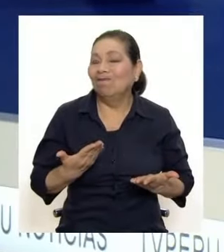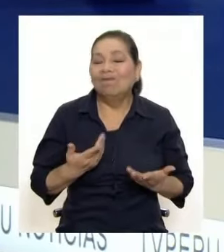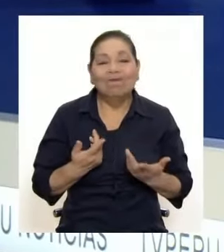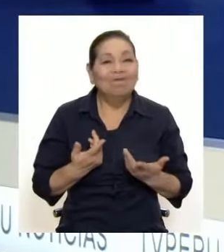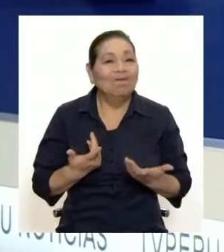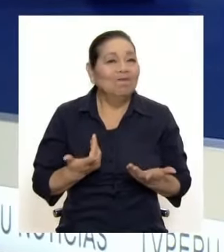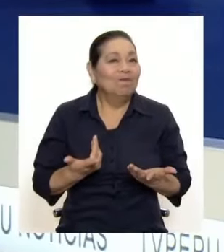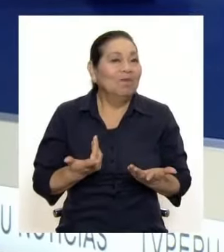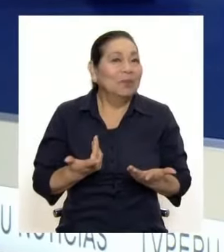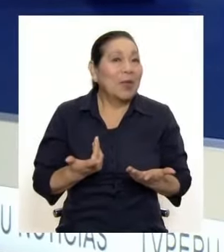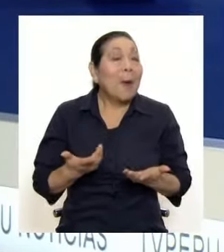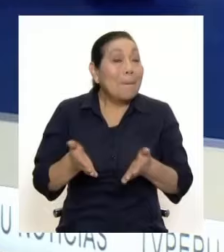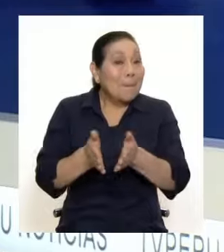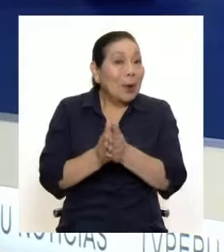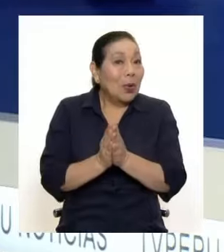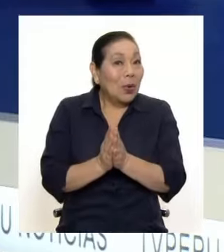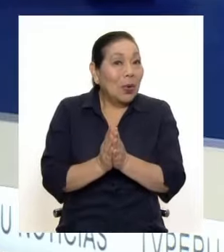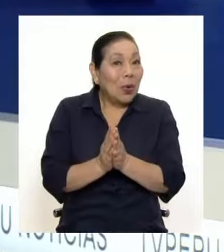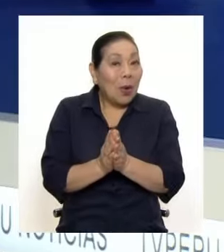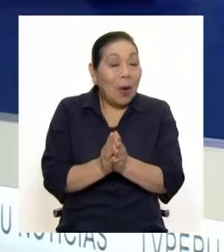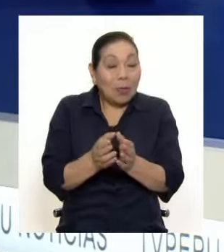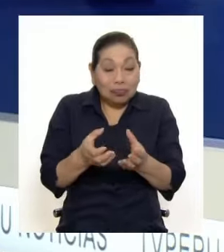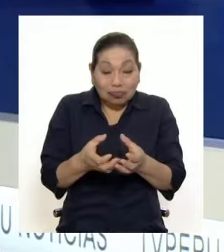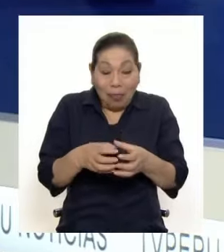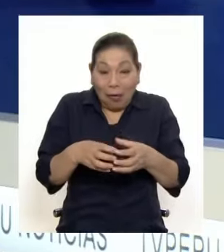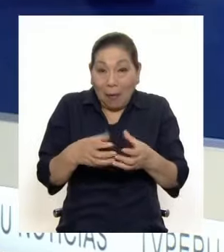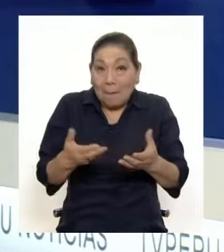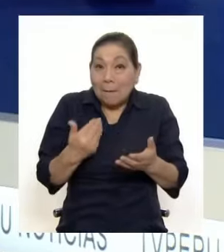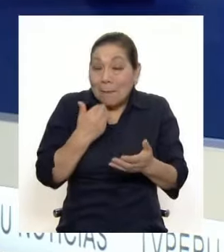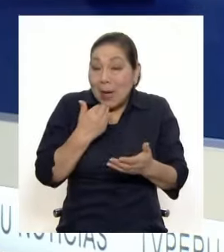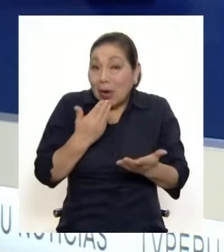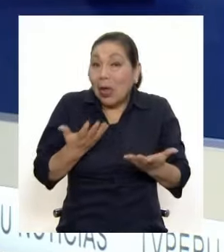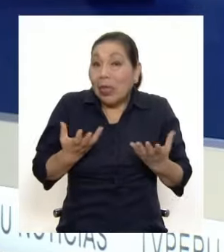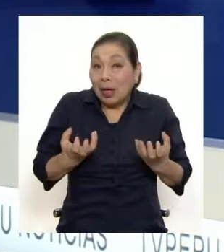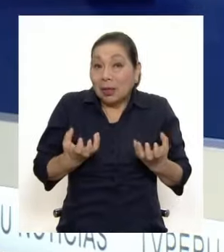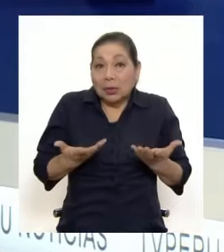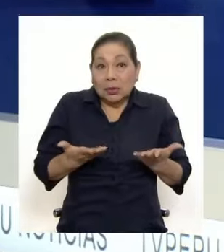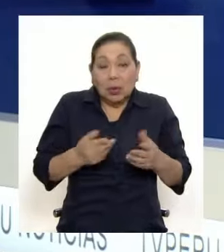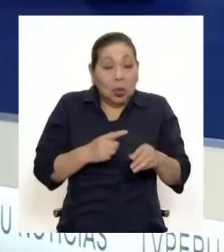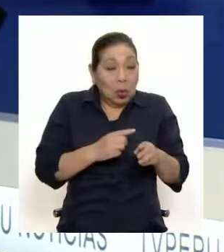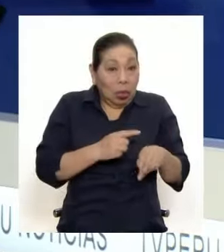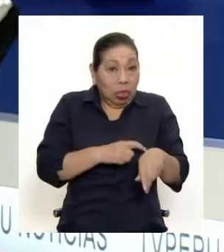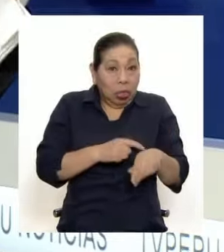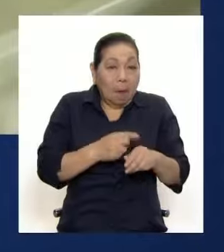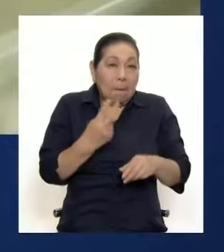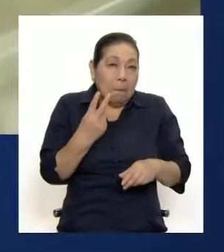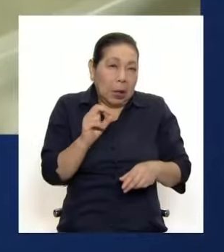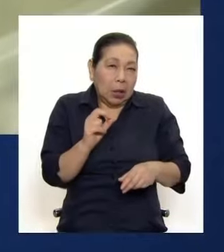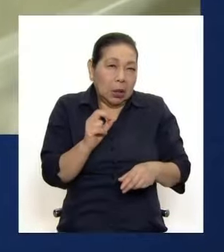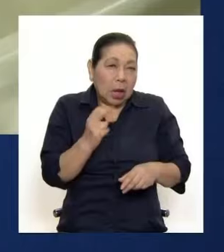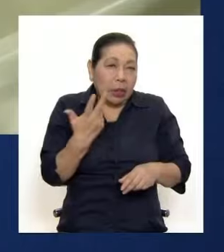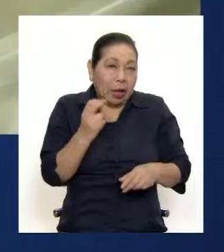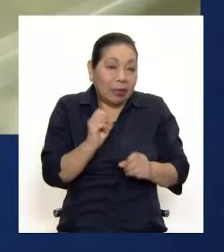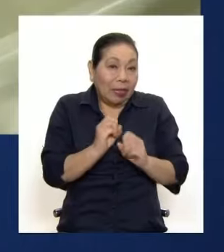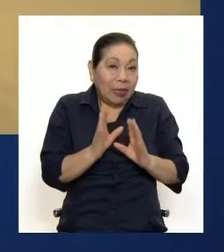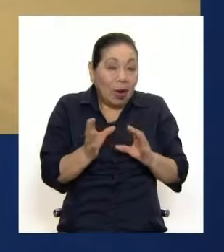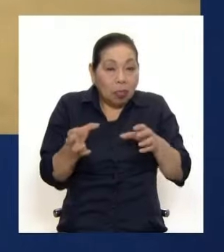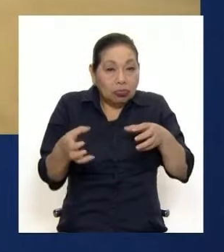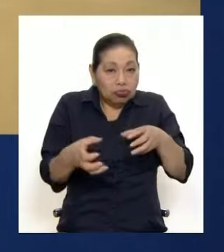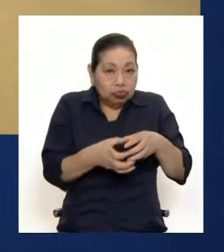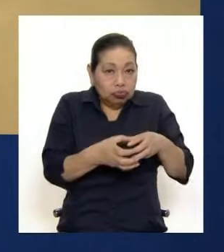están O sea el periodo de maduración de un producto No es cierto tiene tiene definitivamente 20 a veces 30 días